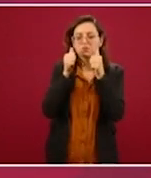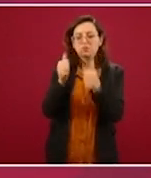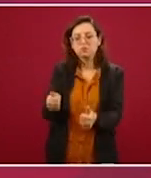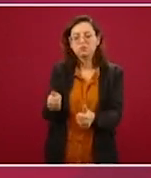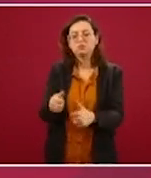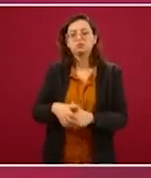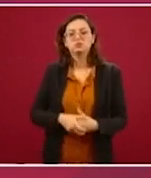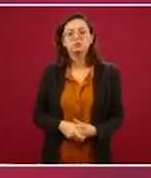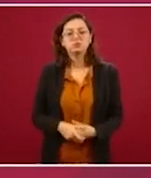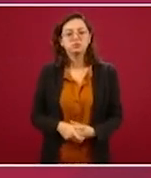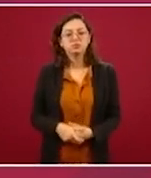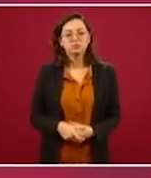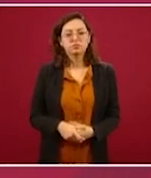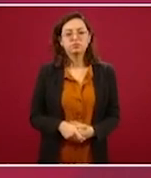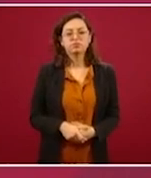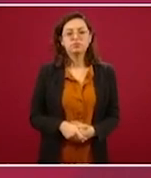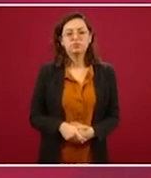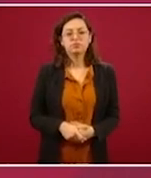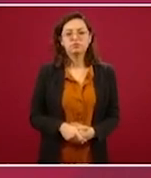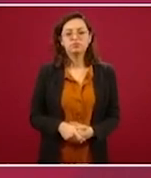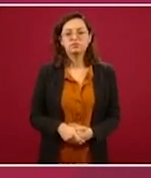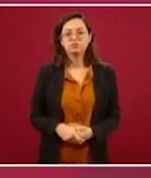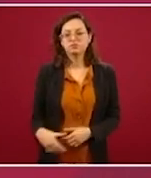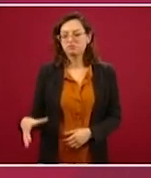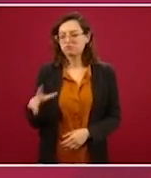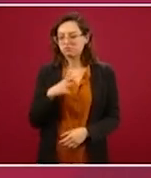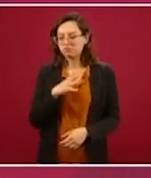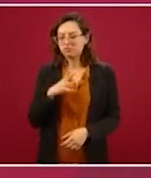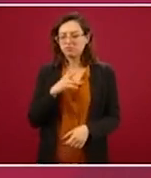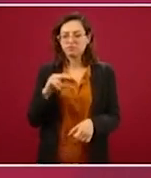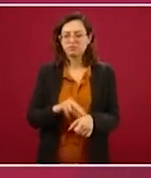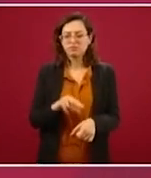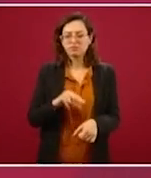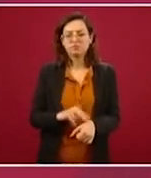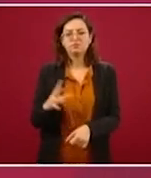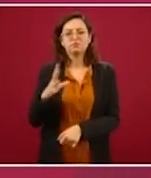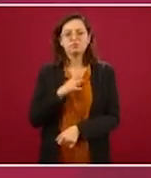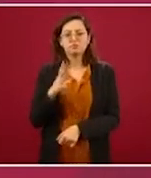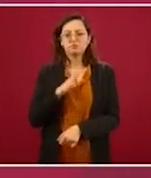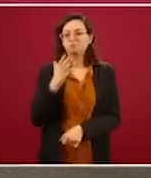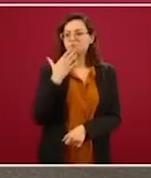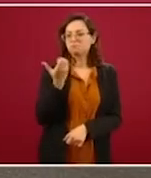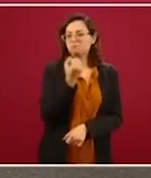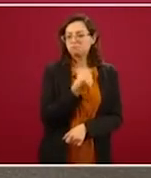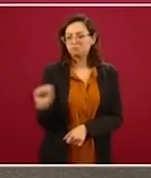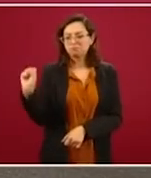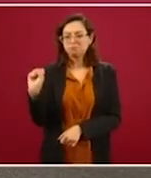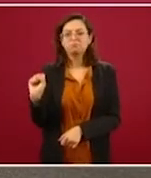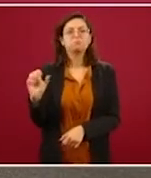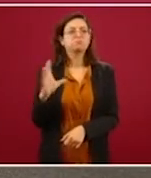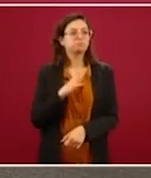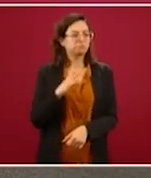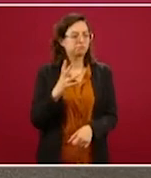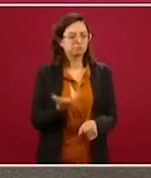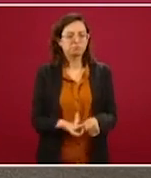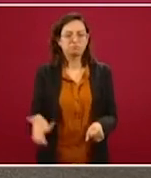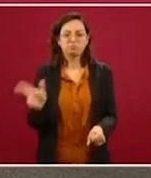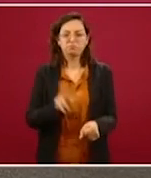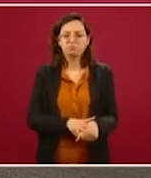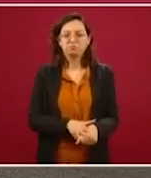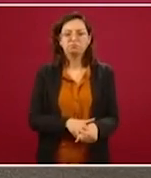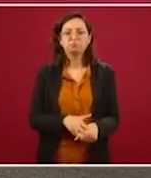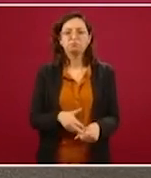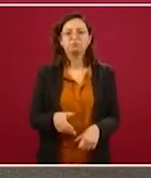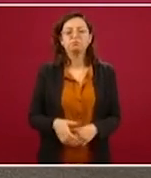Tenemos los médicos, los especialistas, los hospitales,